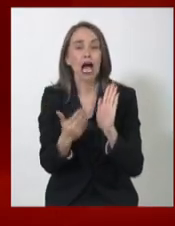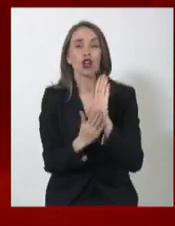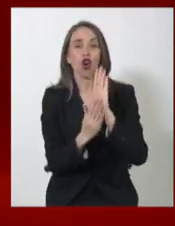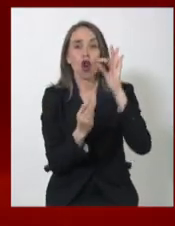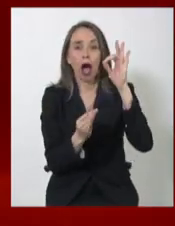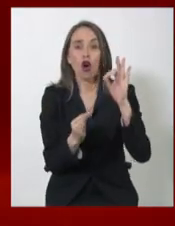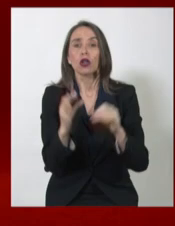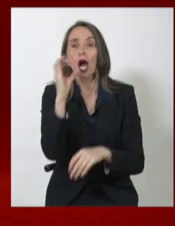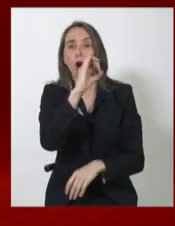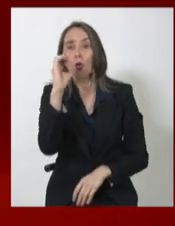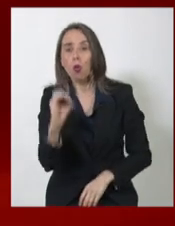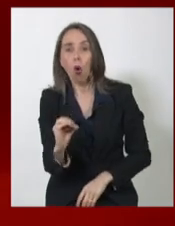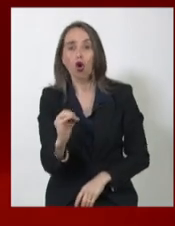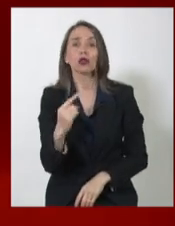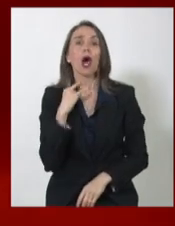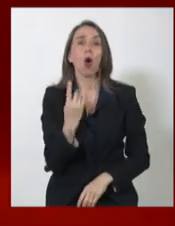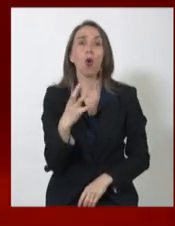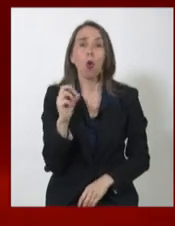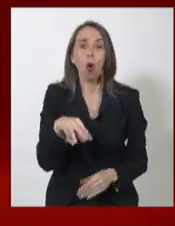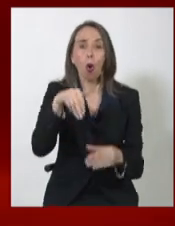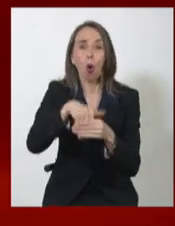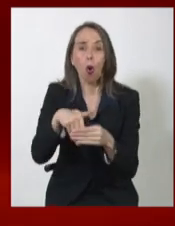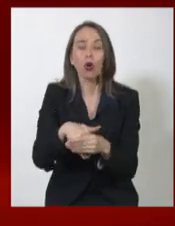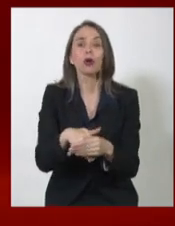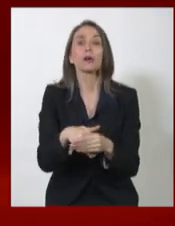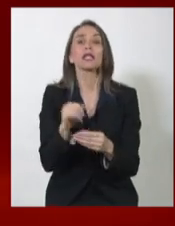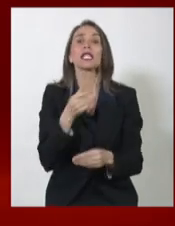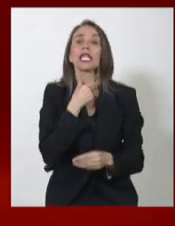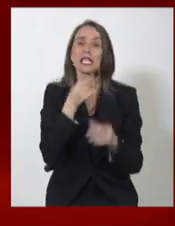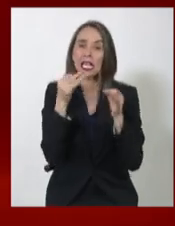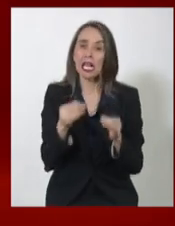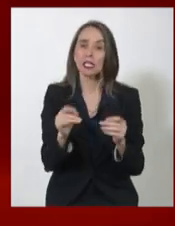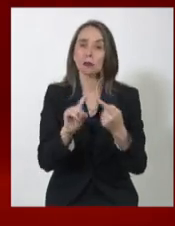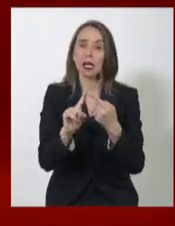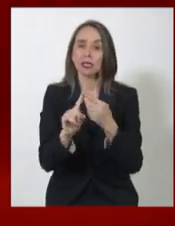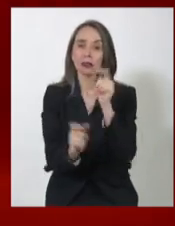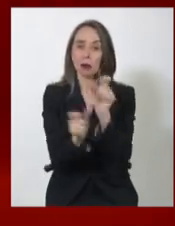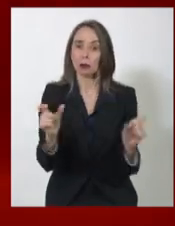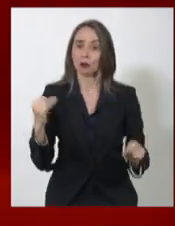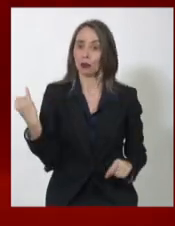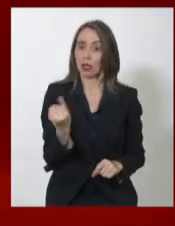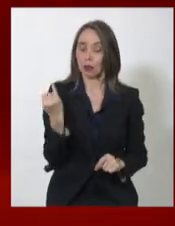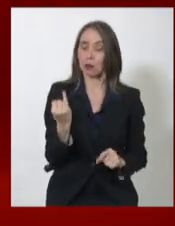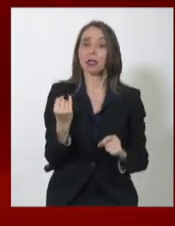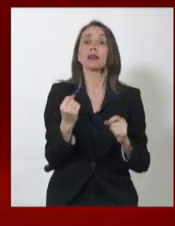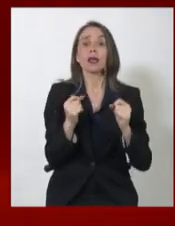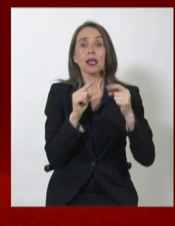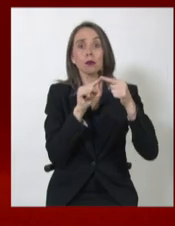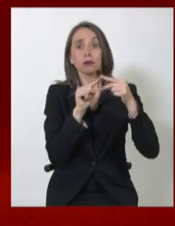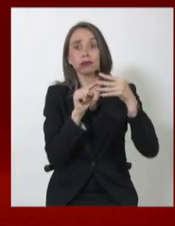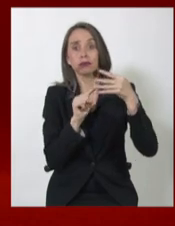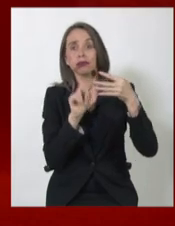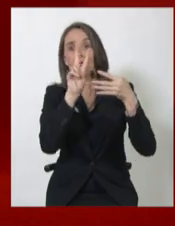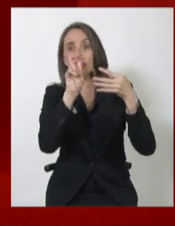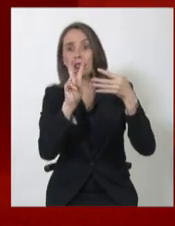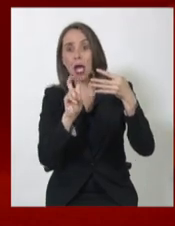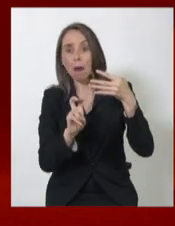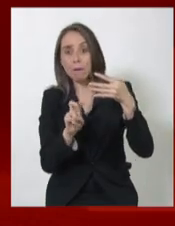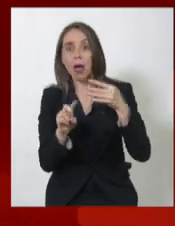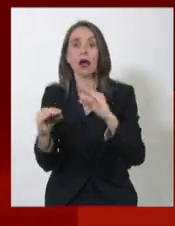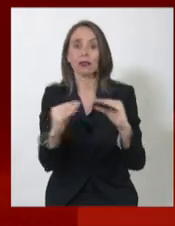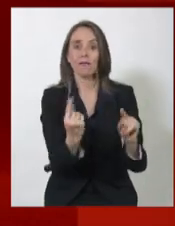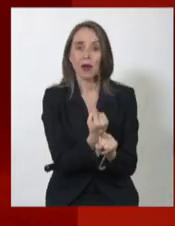las cuotas y también la garantía de participación a los independientes son algunos de los temas sobre los cuales